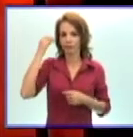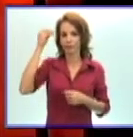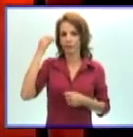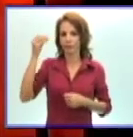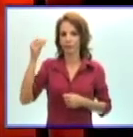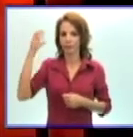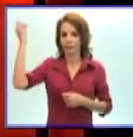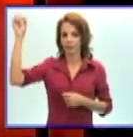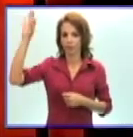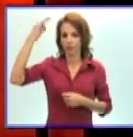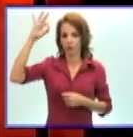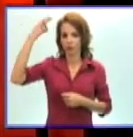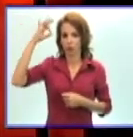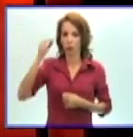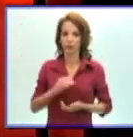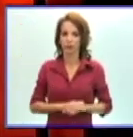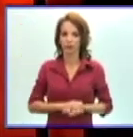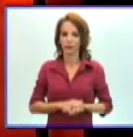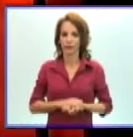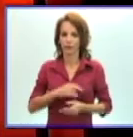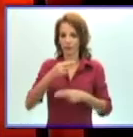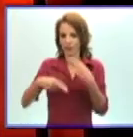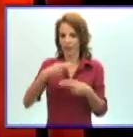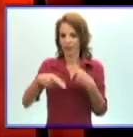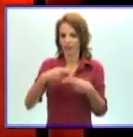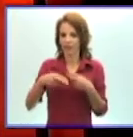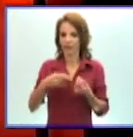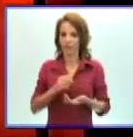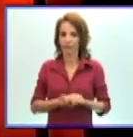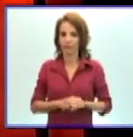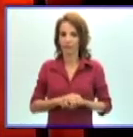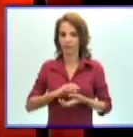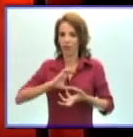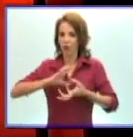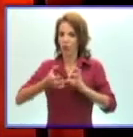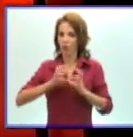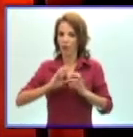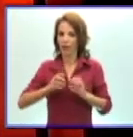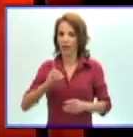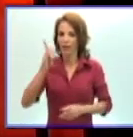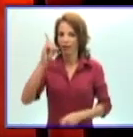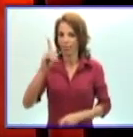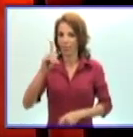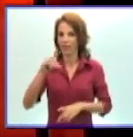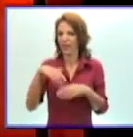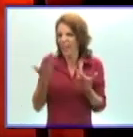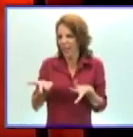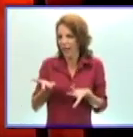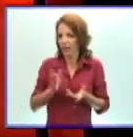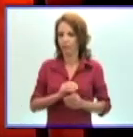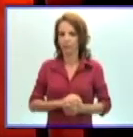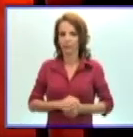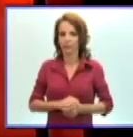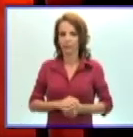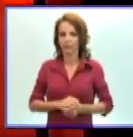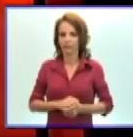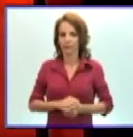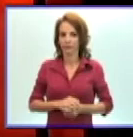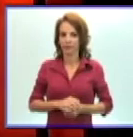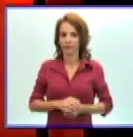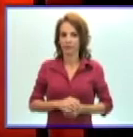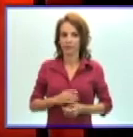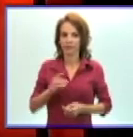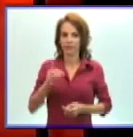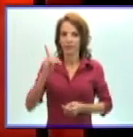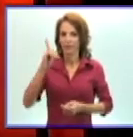mediciones que se hacen con instrumentos digitales, bueno, en este caso es un numeral, es decir, le da el dígito y directamente yo